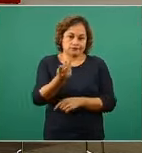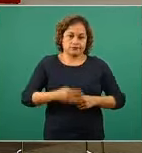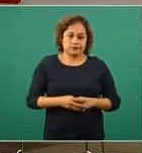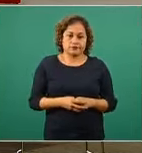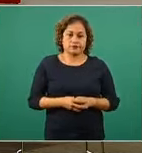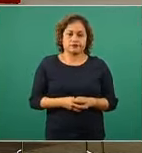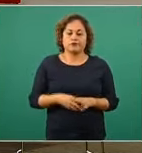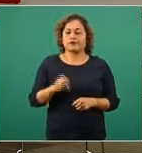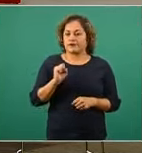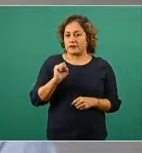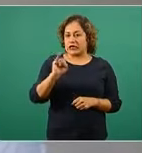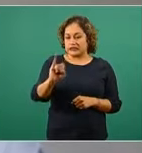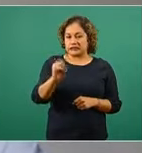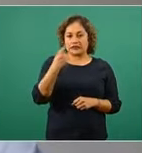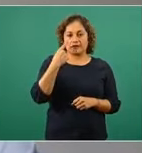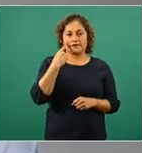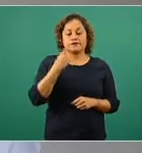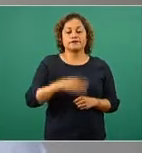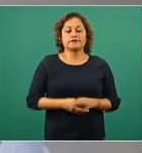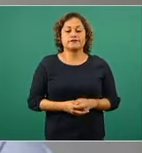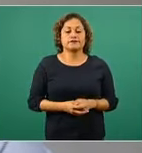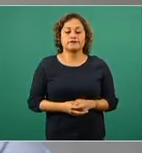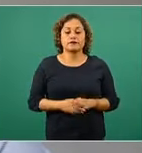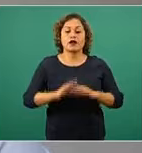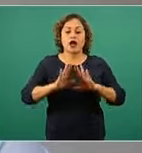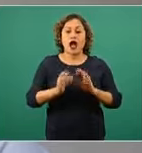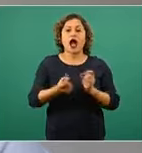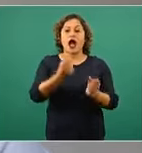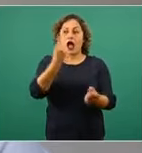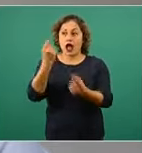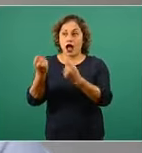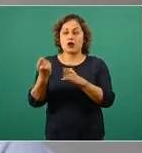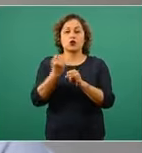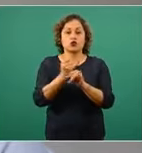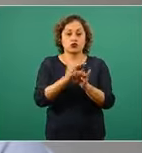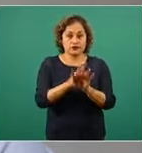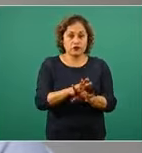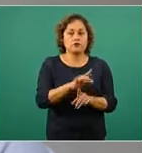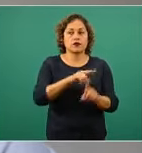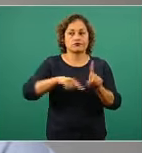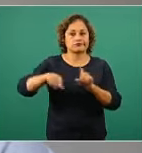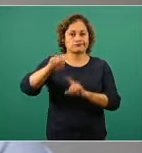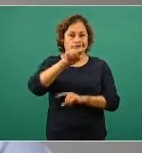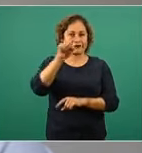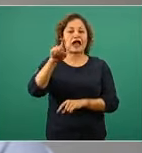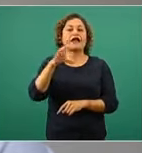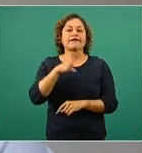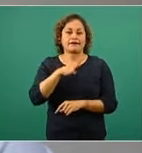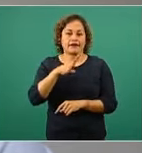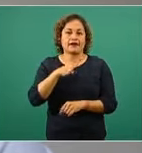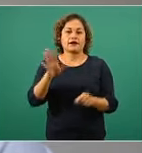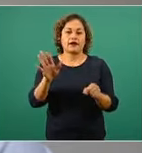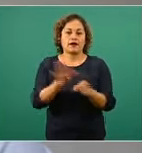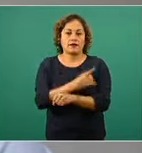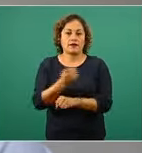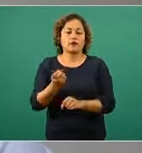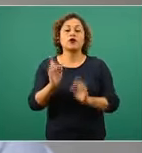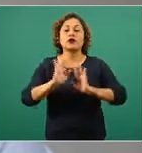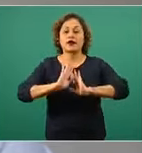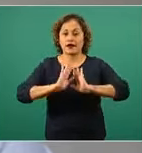Sí, con mucho gusto. De hecho, en algunos medios ya se empezó a comentar, dado que se llegó a una definición para efectos de